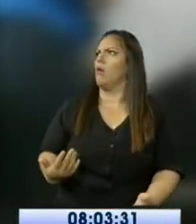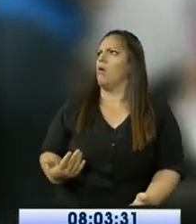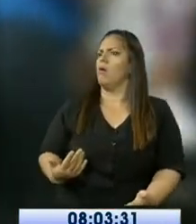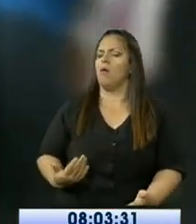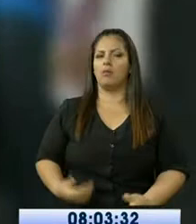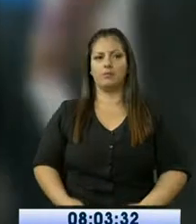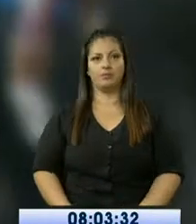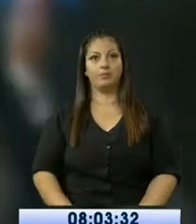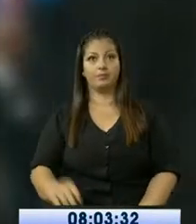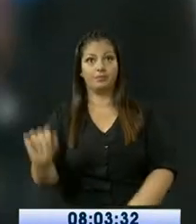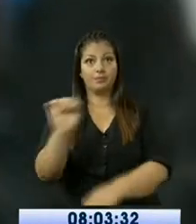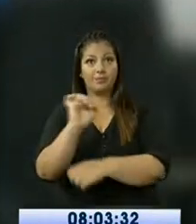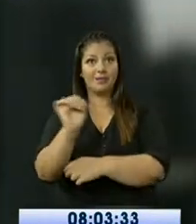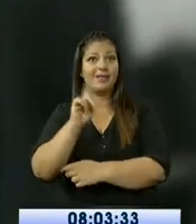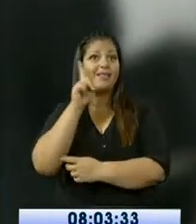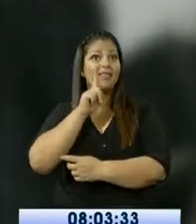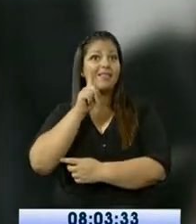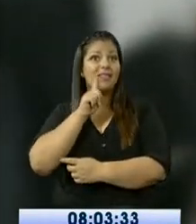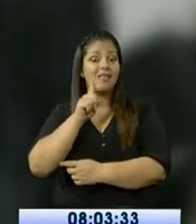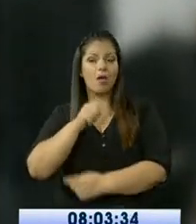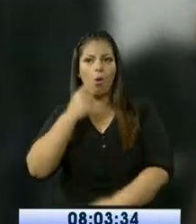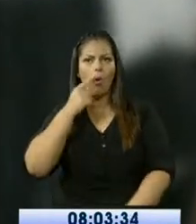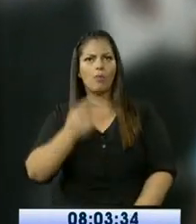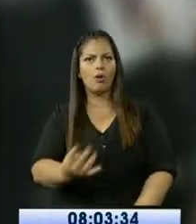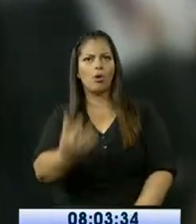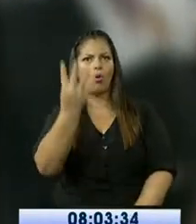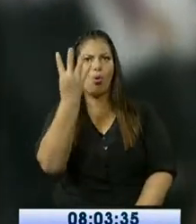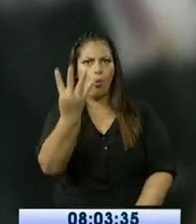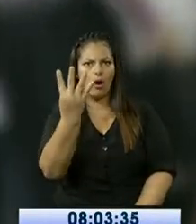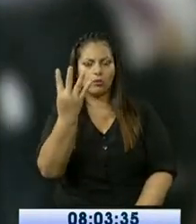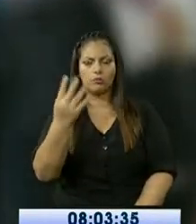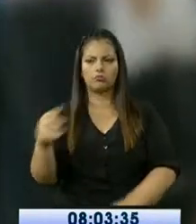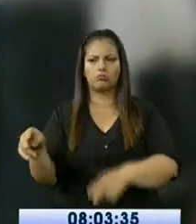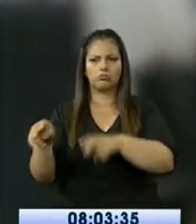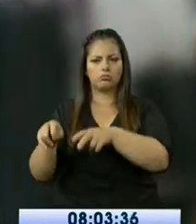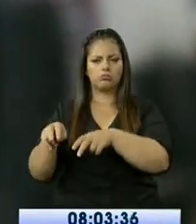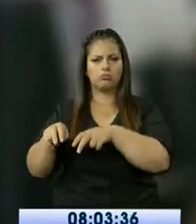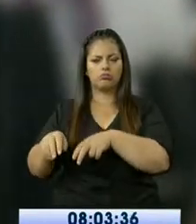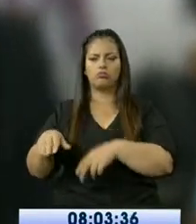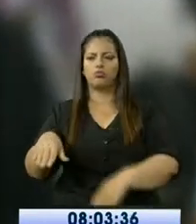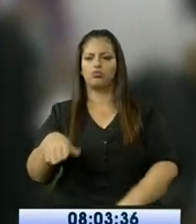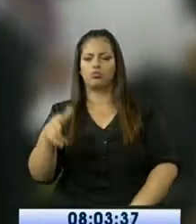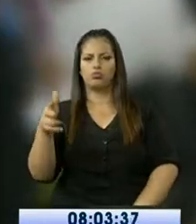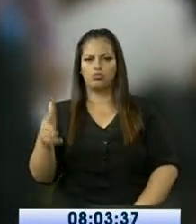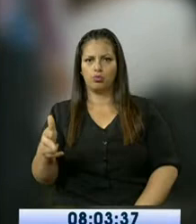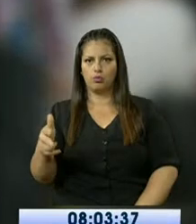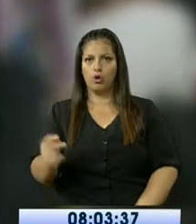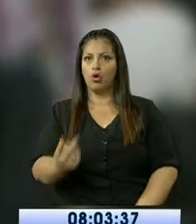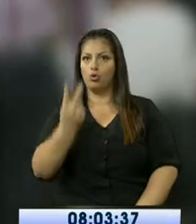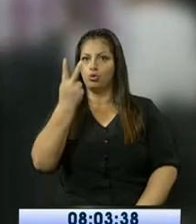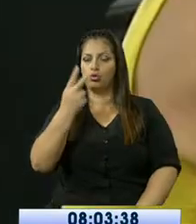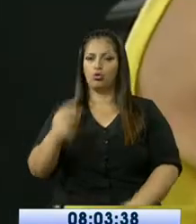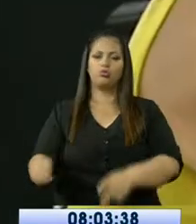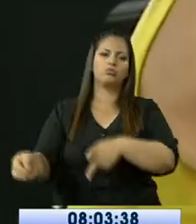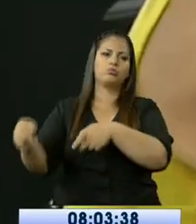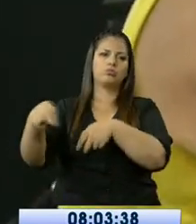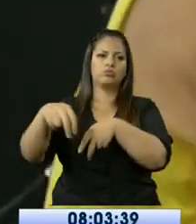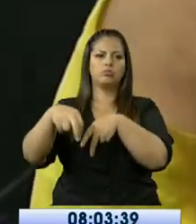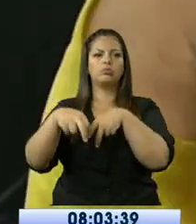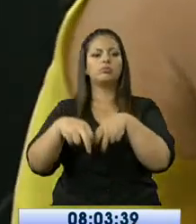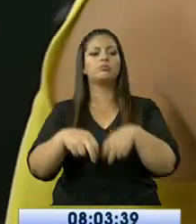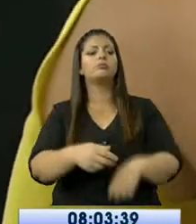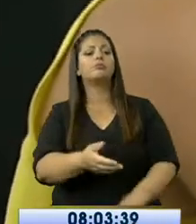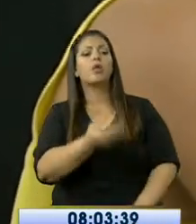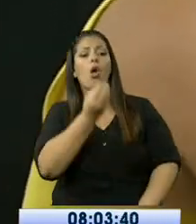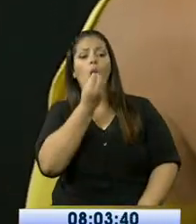un auto negro. Dos bajaron fingiendo que eran clientes, mientras otros dos permanecían esperando en el vehículo. Desde el